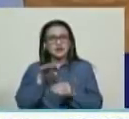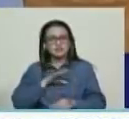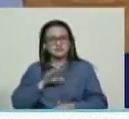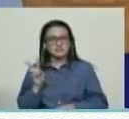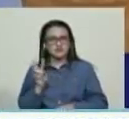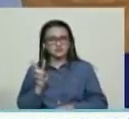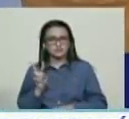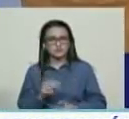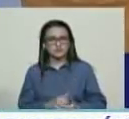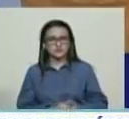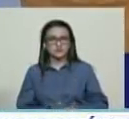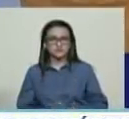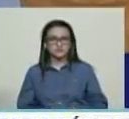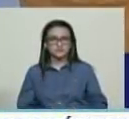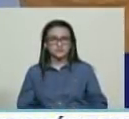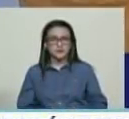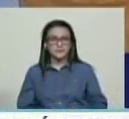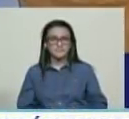Venezuela.